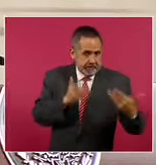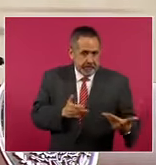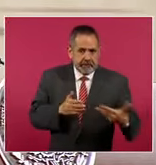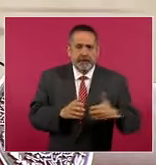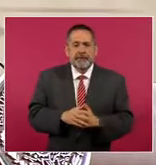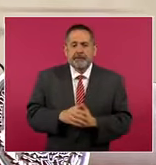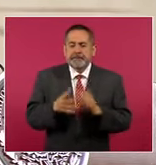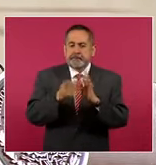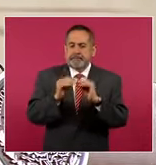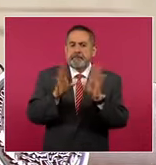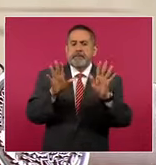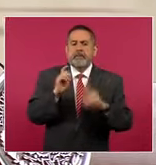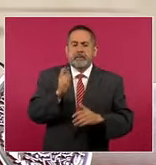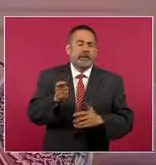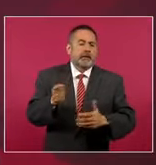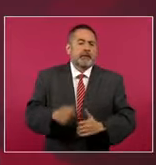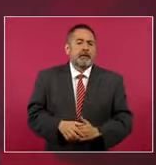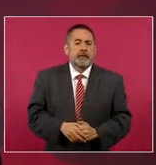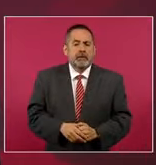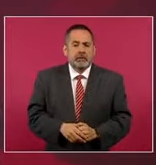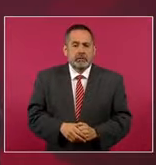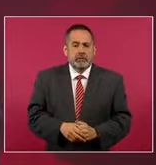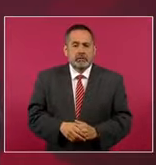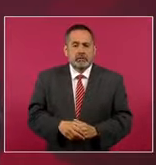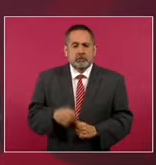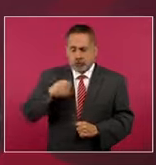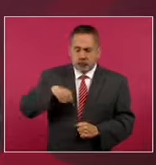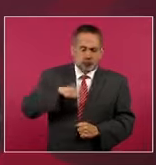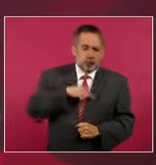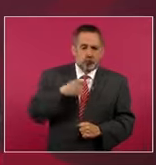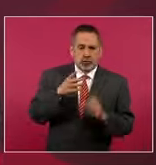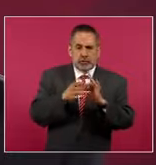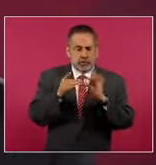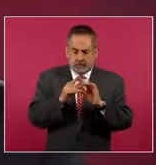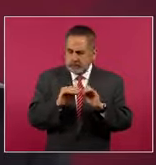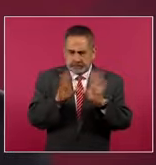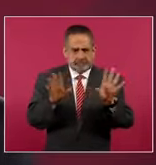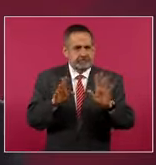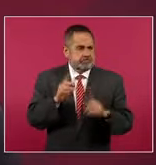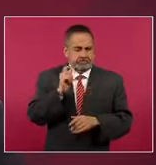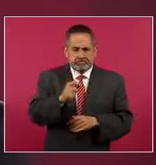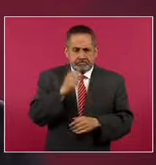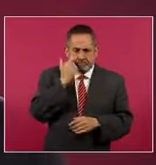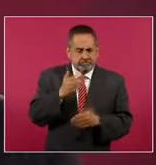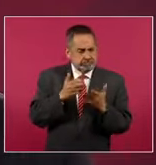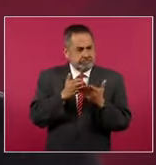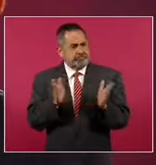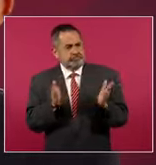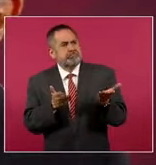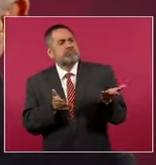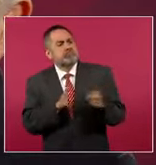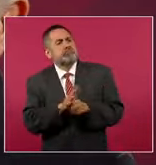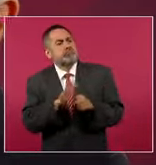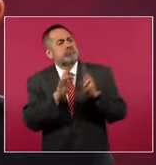haciendo la aclaración que nosotros estamos, desde luego, abiertos a